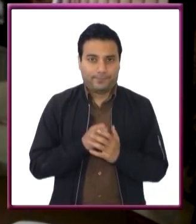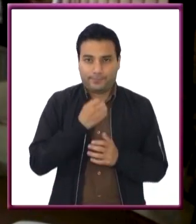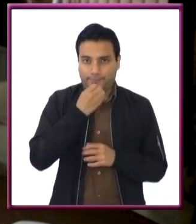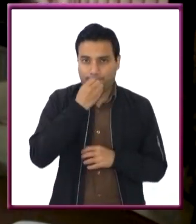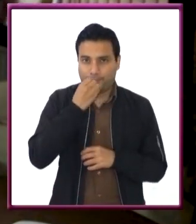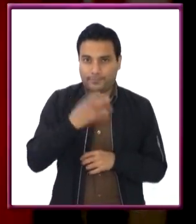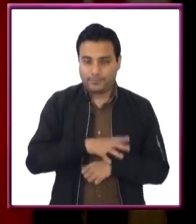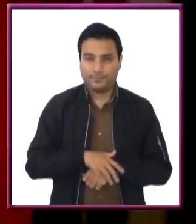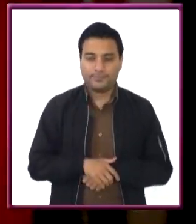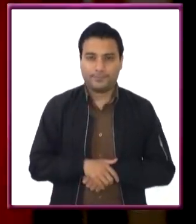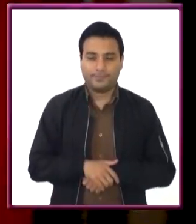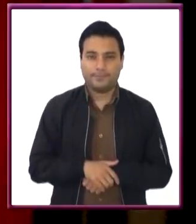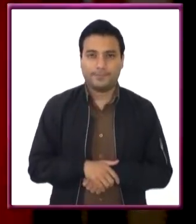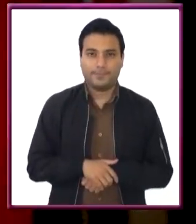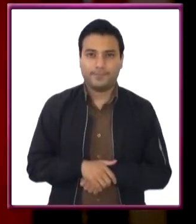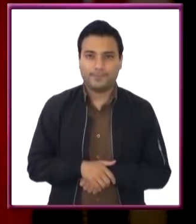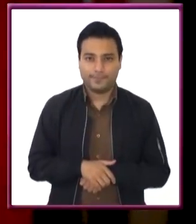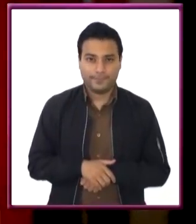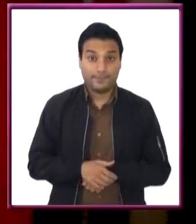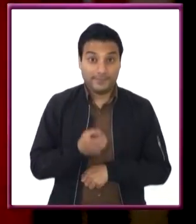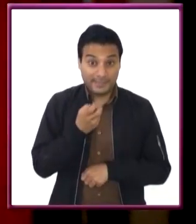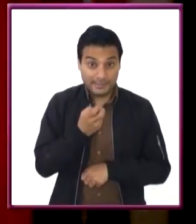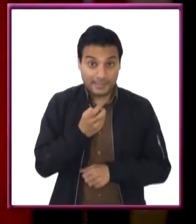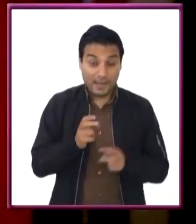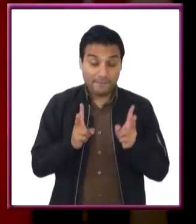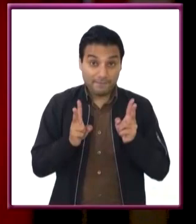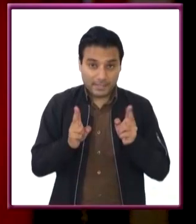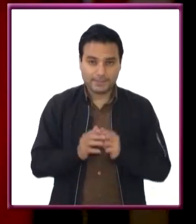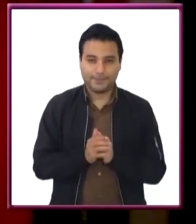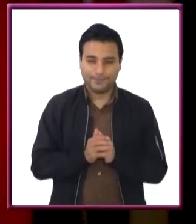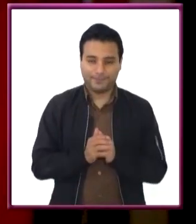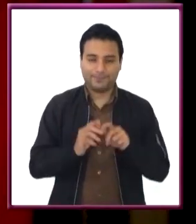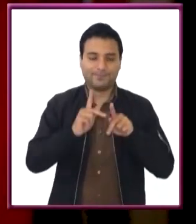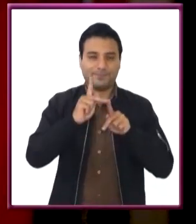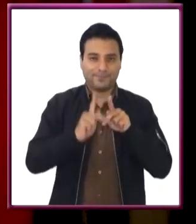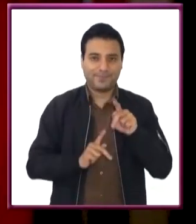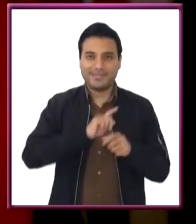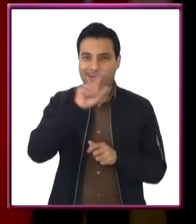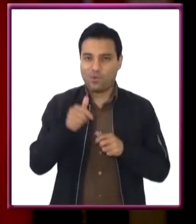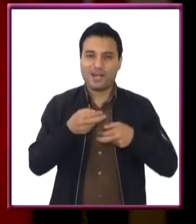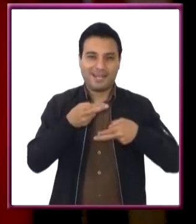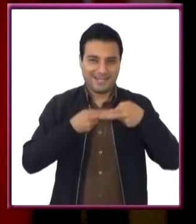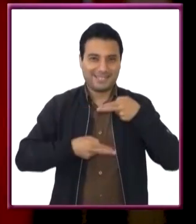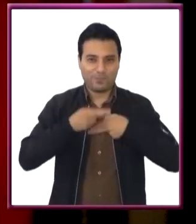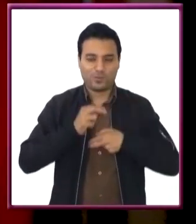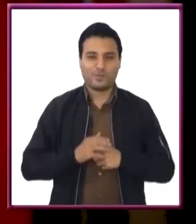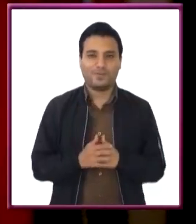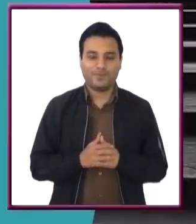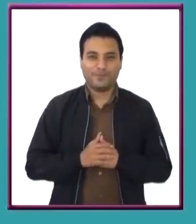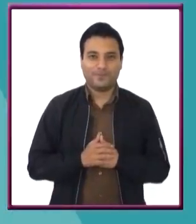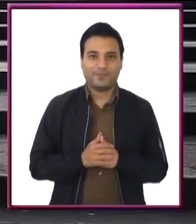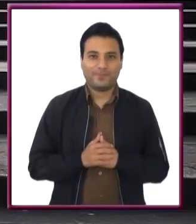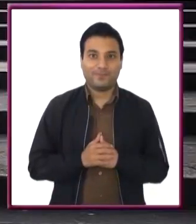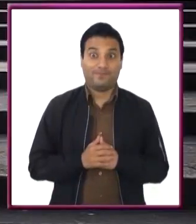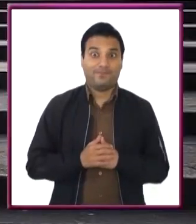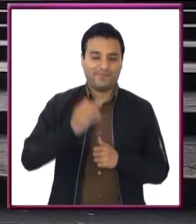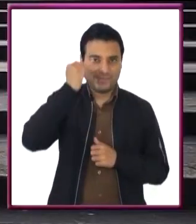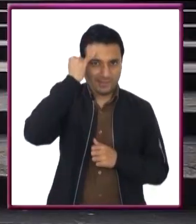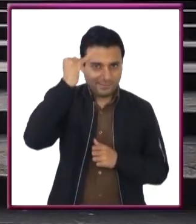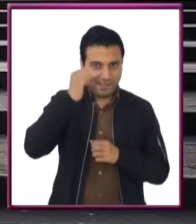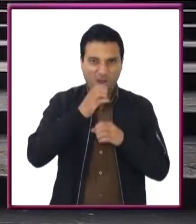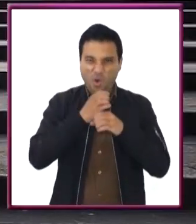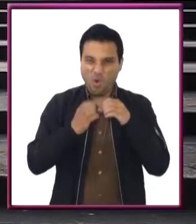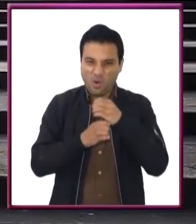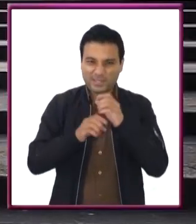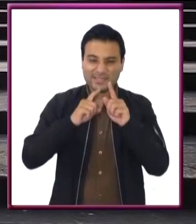Es fenomenal. Fenomenal. Y con esta frase, Alejandro, regresamos en un momento contigo. Qué inventos